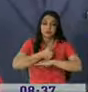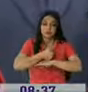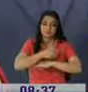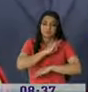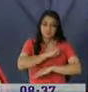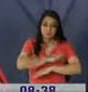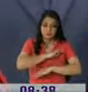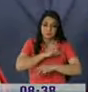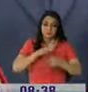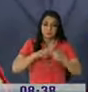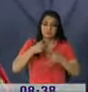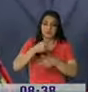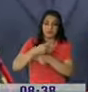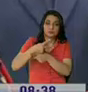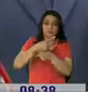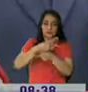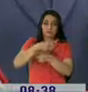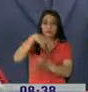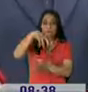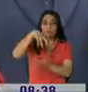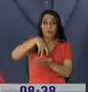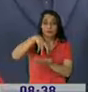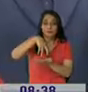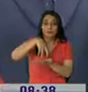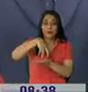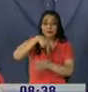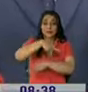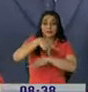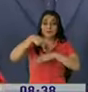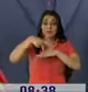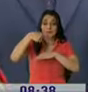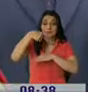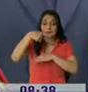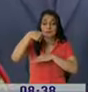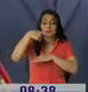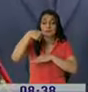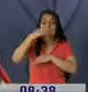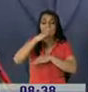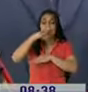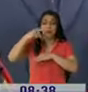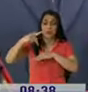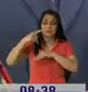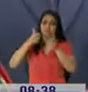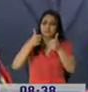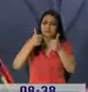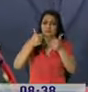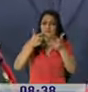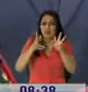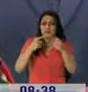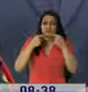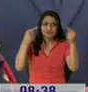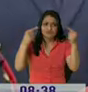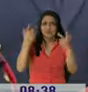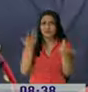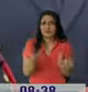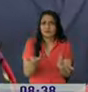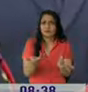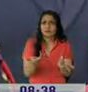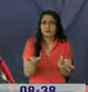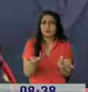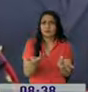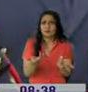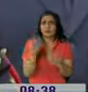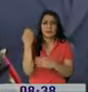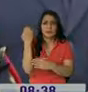municipales o también el Consejo Provincial, se hagan ya eco de esto y que estamos pidiendo prácticamente que se declare